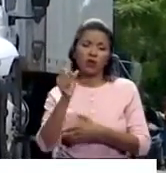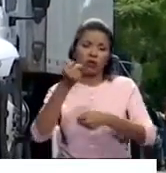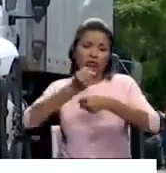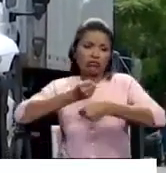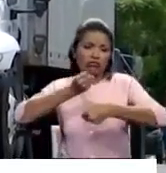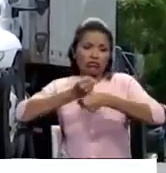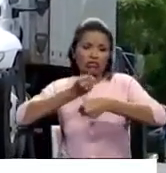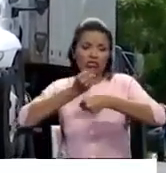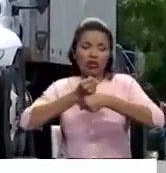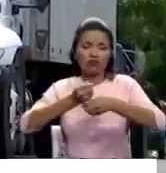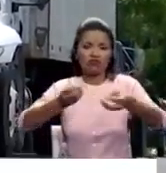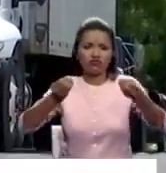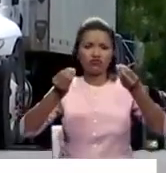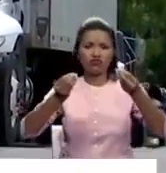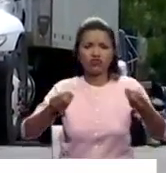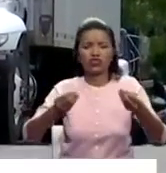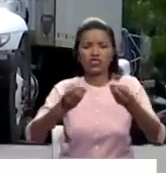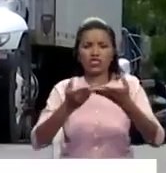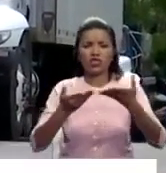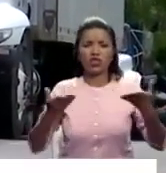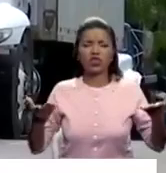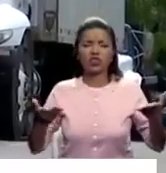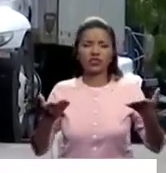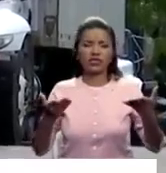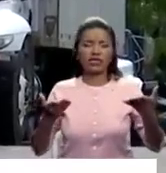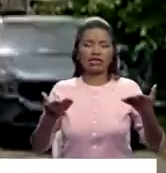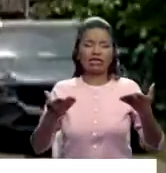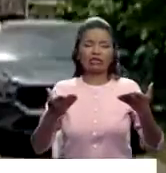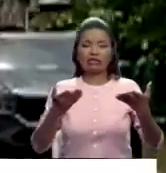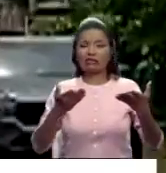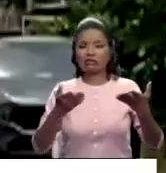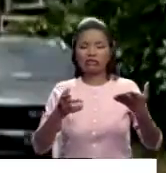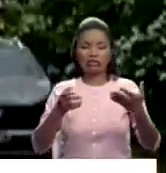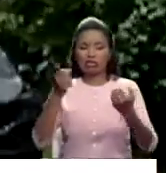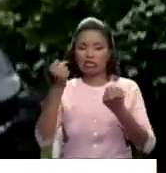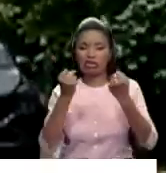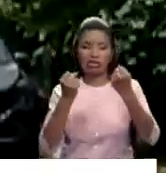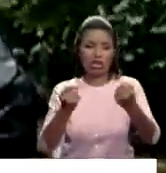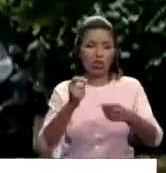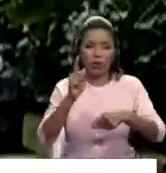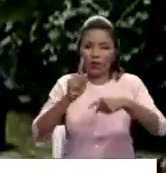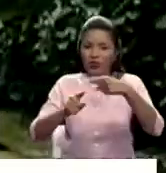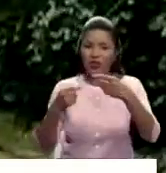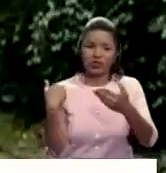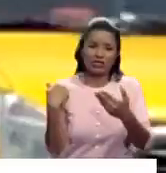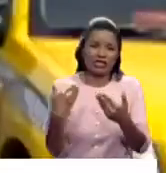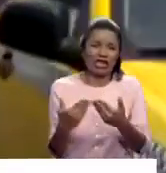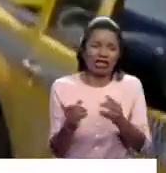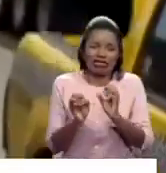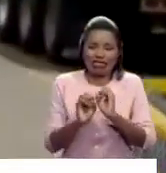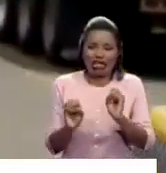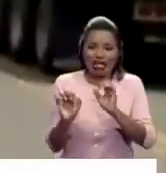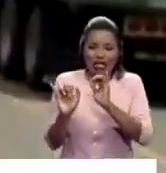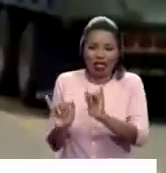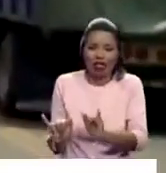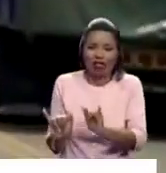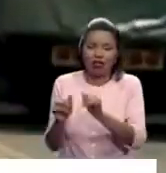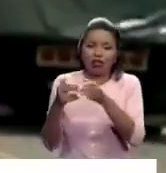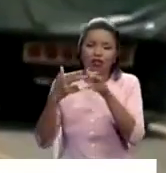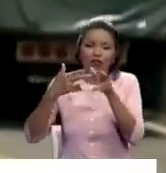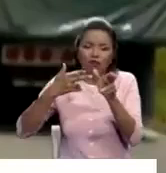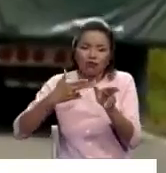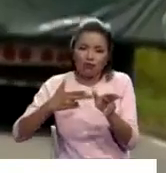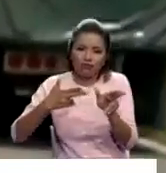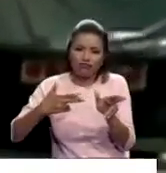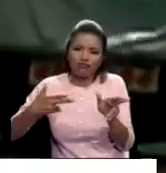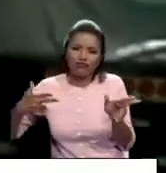que mucha materia prima se encuentra atrapada en estos cierres de calles que se dan en esta vía que conduce